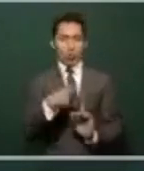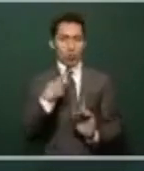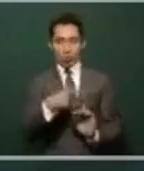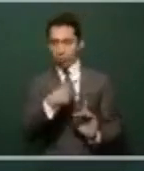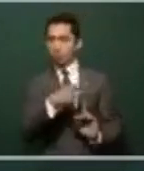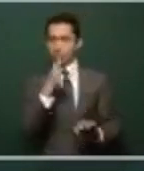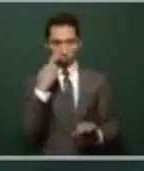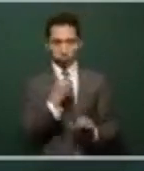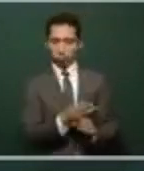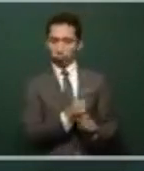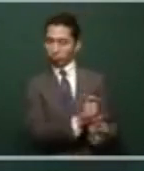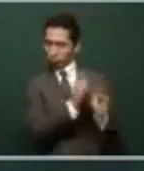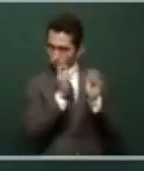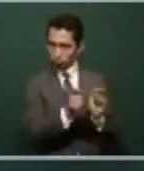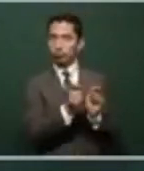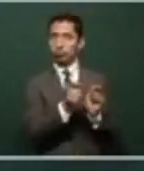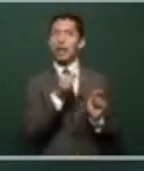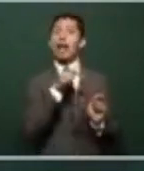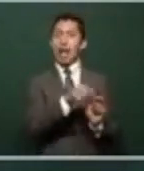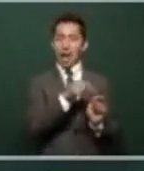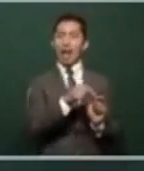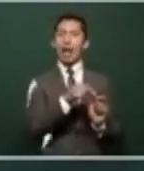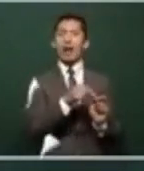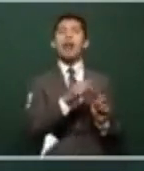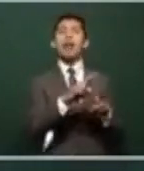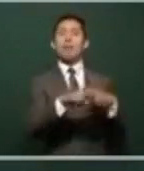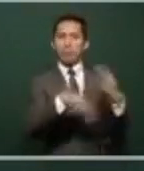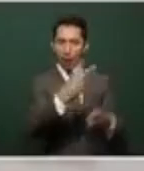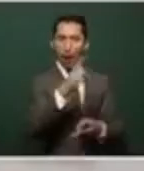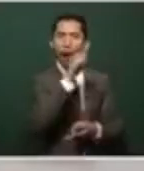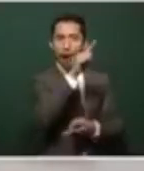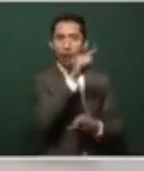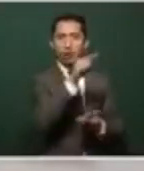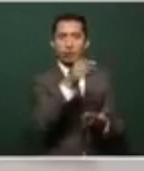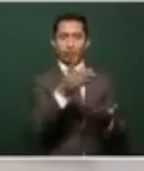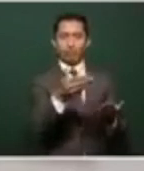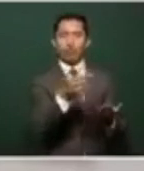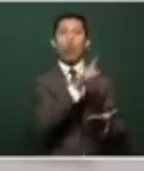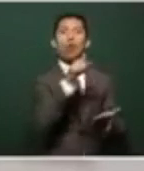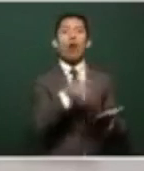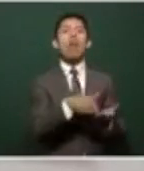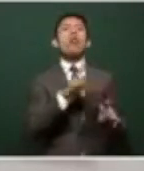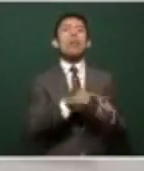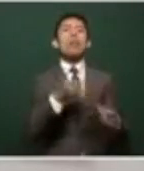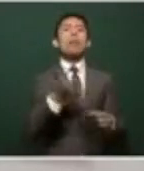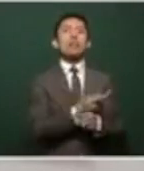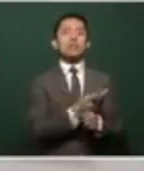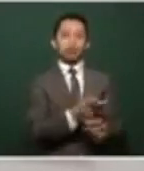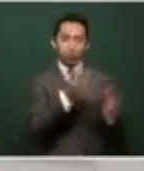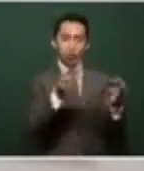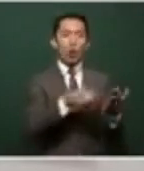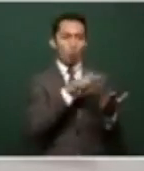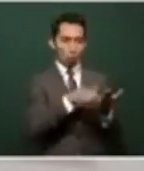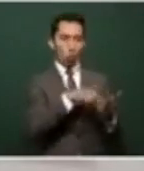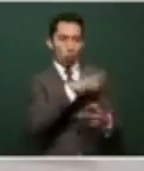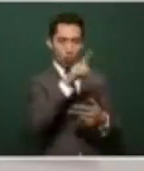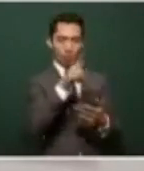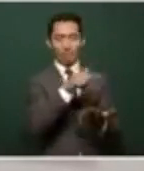va incluso al terreno de los hechos o donde